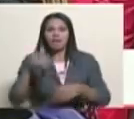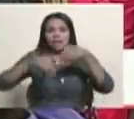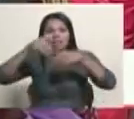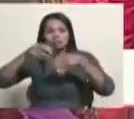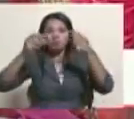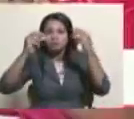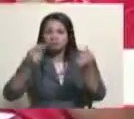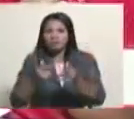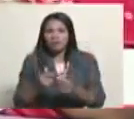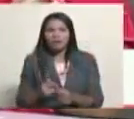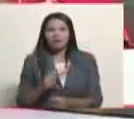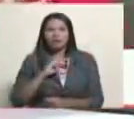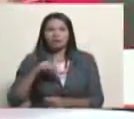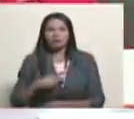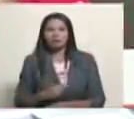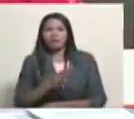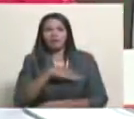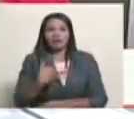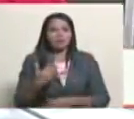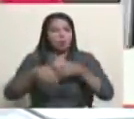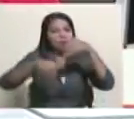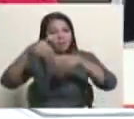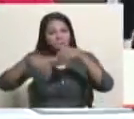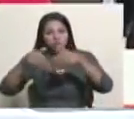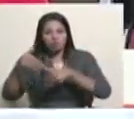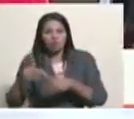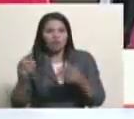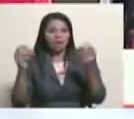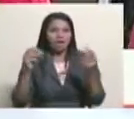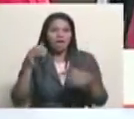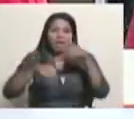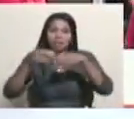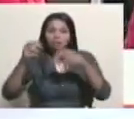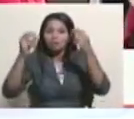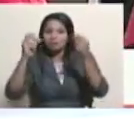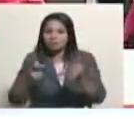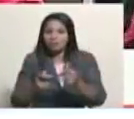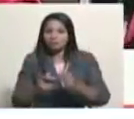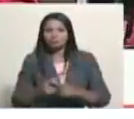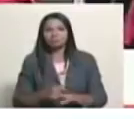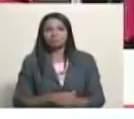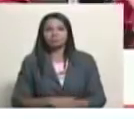Elecciones ya en nuestra consigna. Queremos elecciones. Elecciones ya.